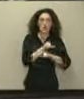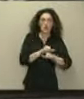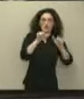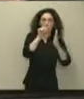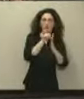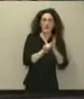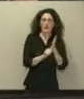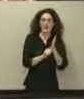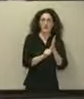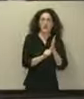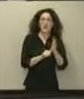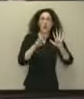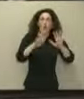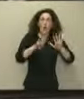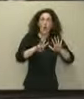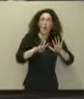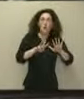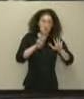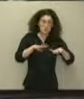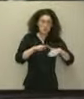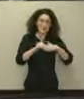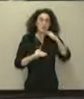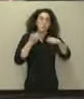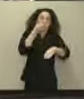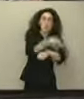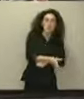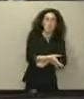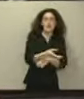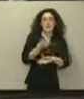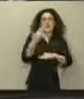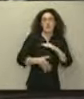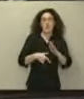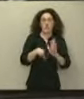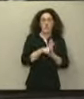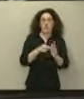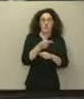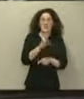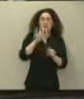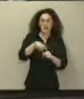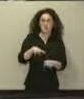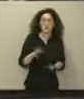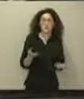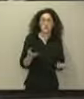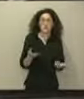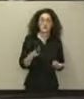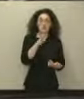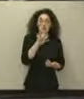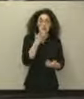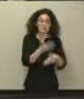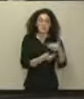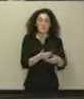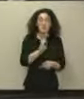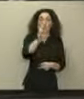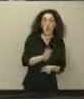8 meses por encima del del plazo legal y por lo tanto ya digo si ésta era un procedimiento tan